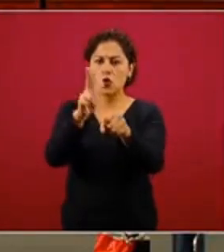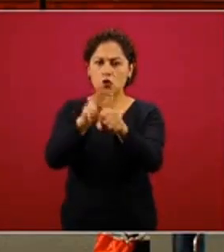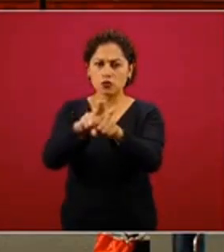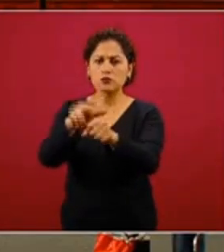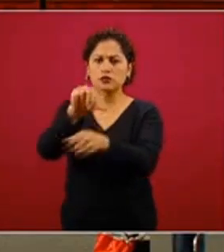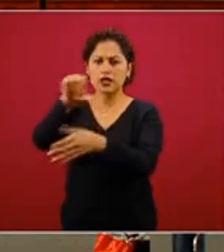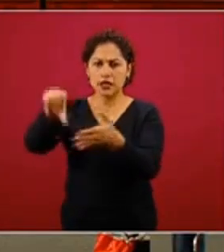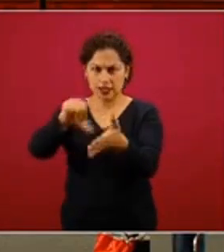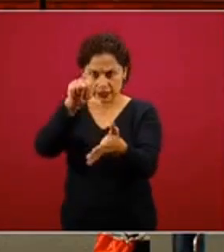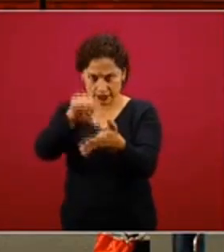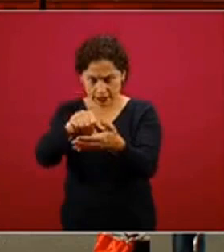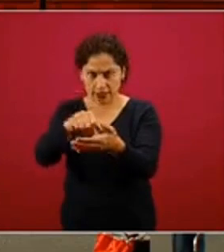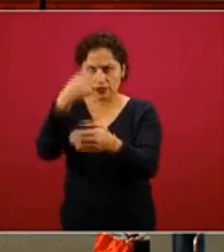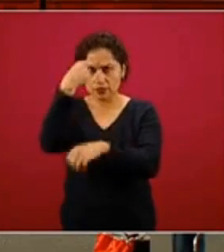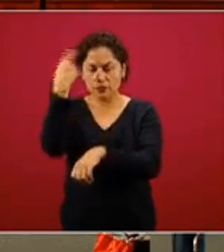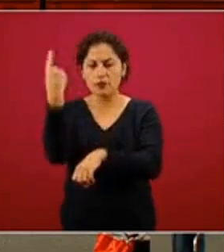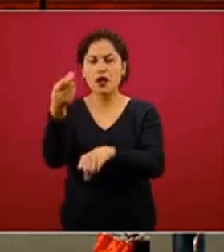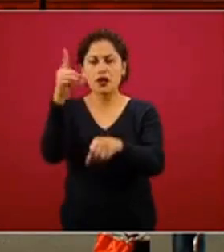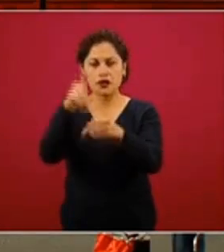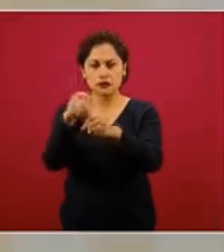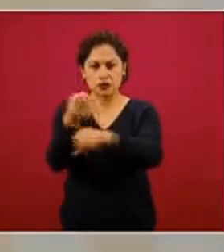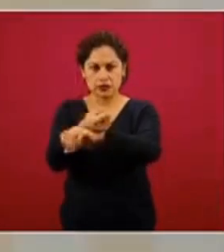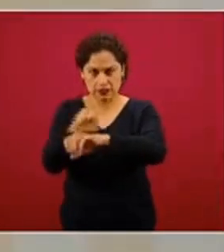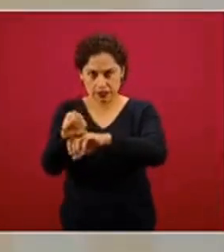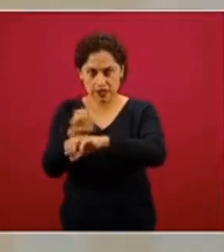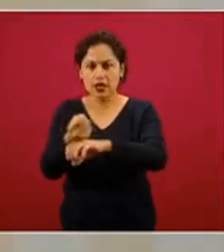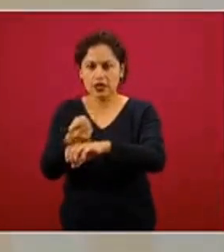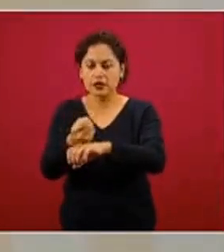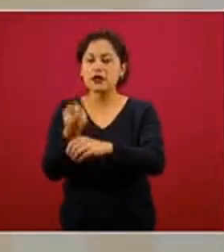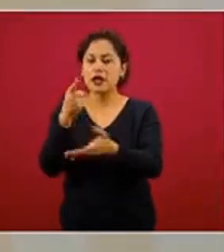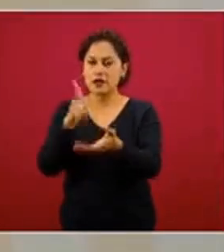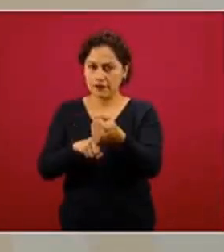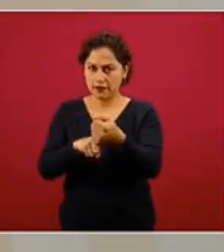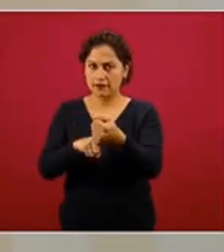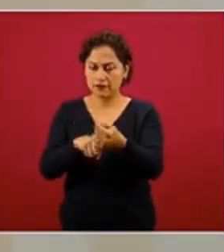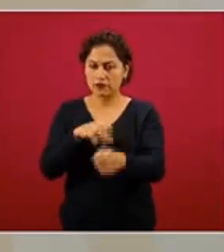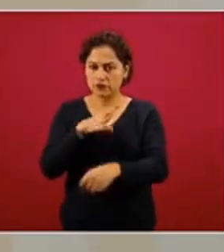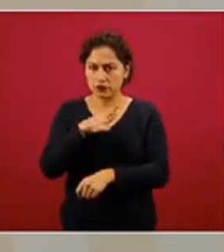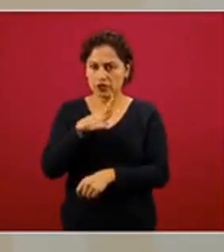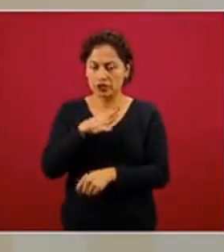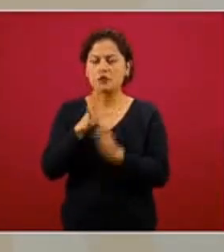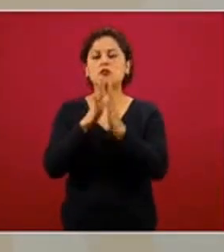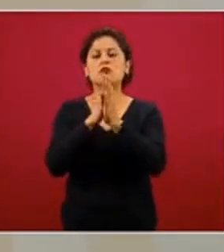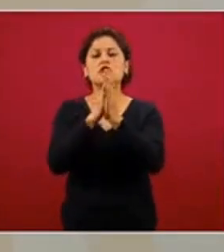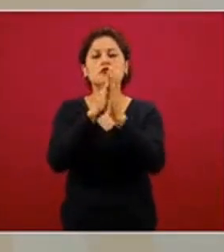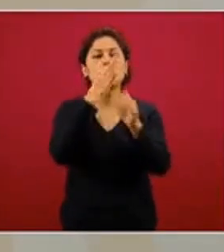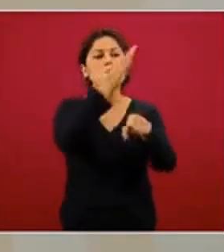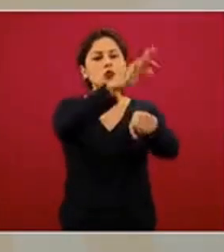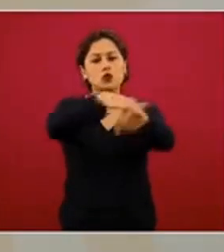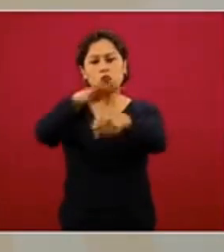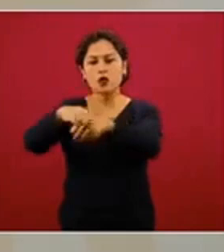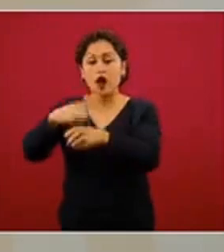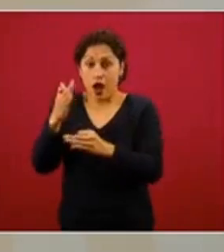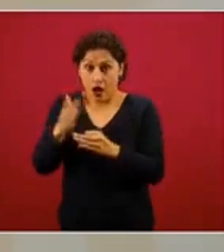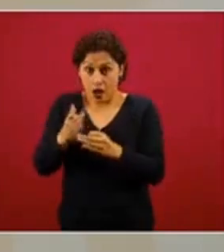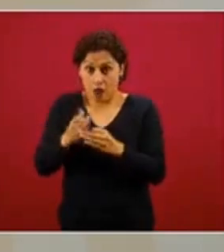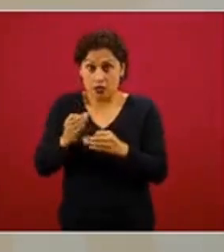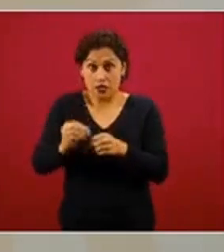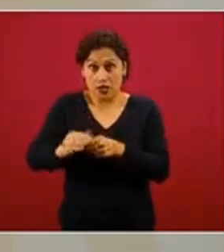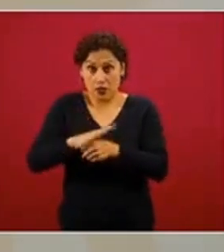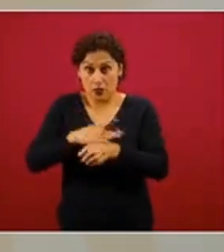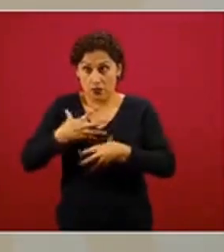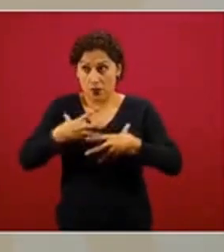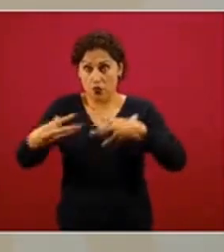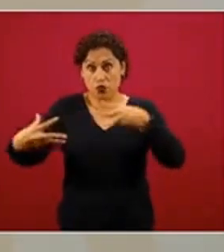sangre acreditados, sobre todo en las unidades hospitalarias, y es muy importante. Durante la epidemia de COVID, en el momento